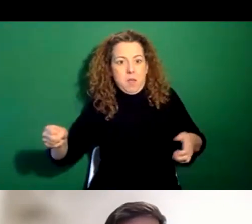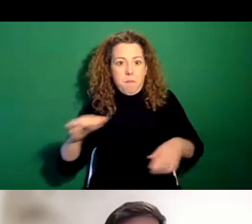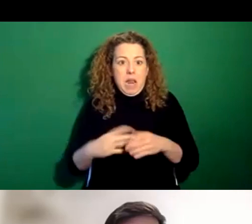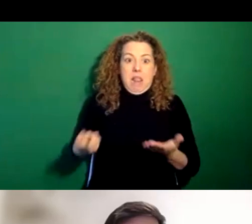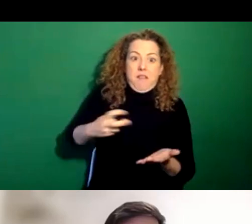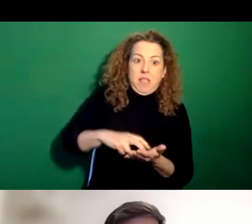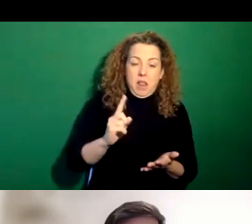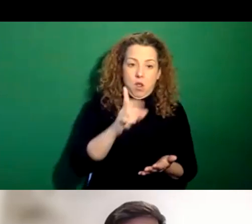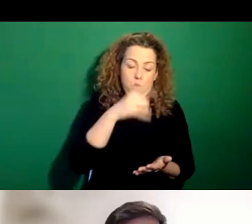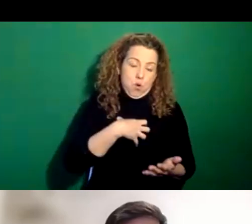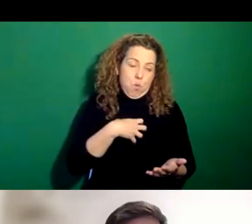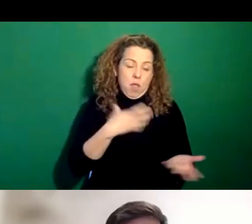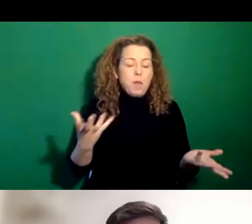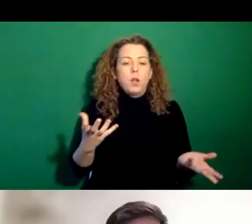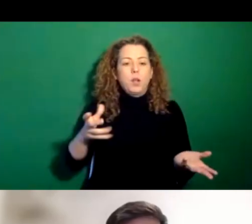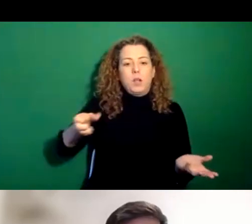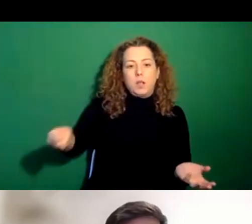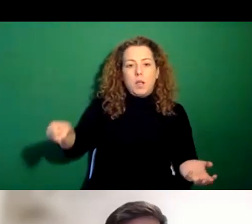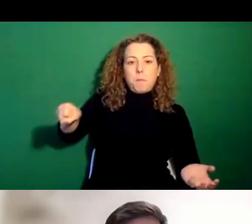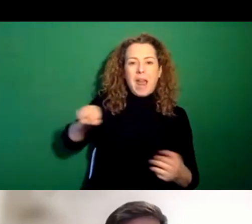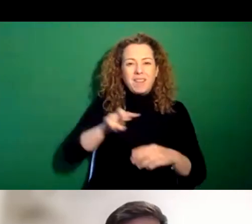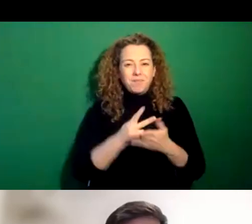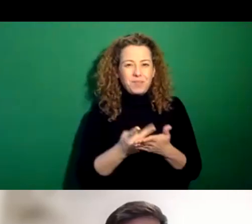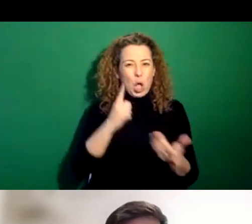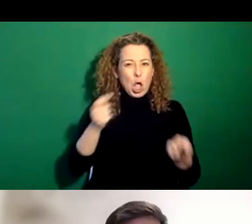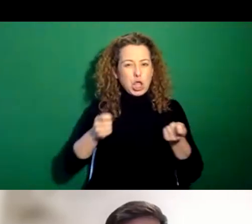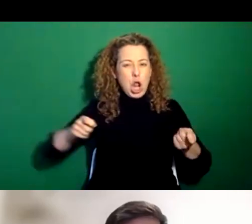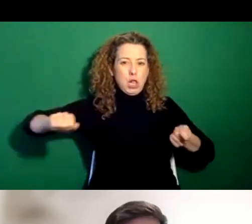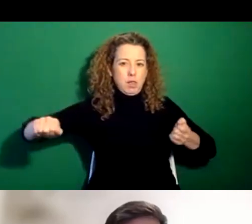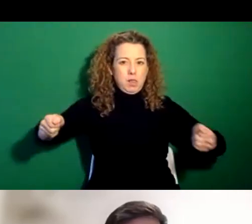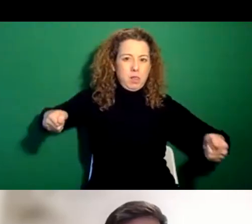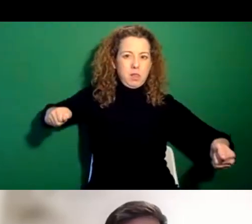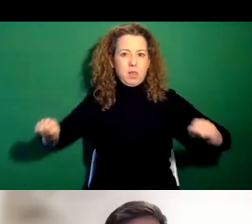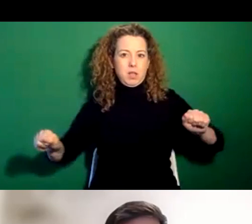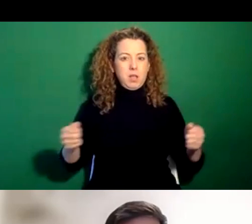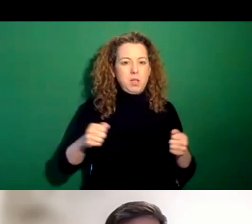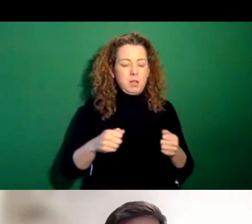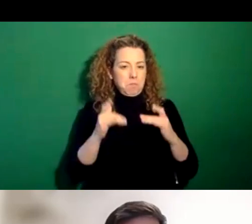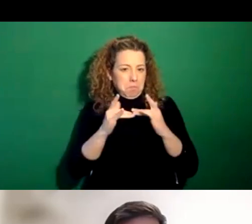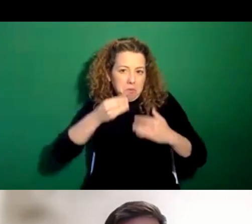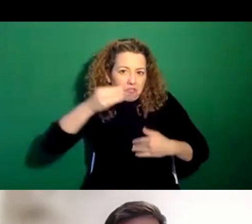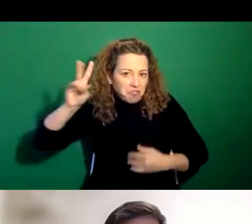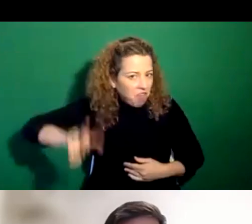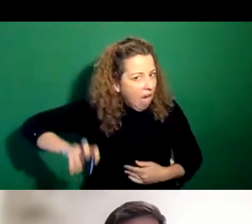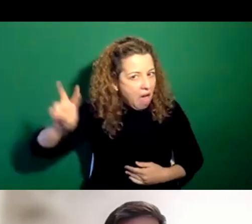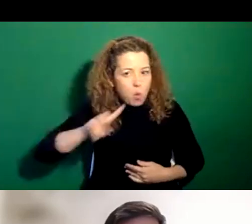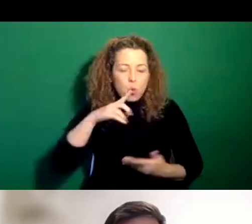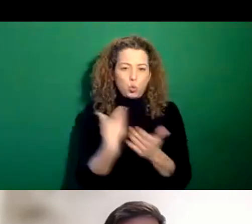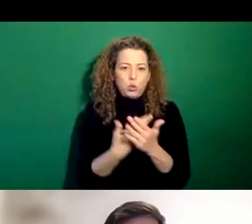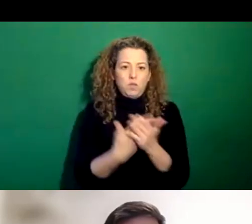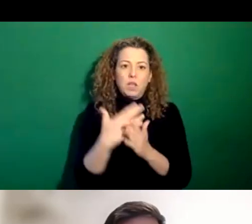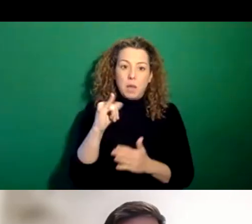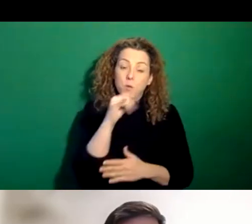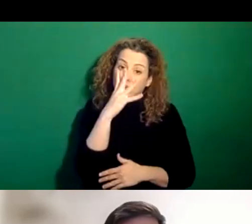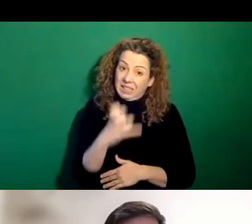pues no podría, qué tontería, como medida de apoyo para cambiar de postura en cama, pues se justifica. Es que es muy